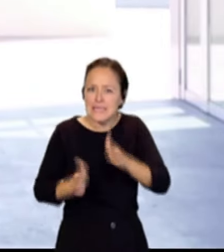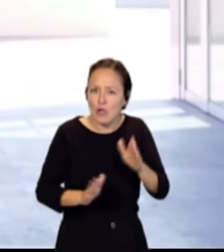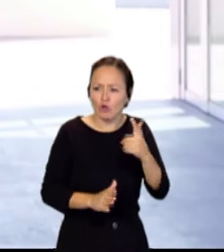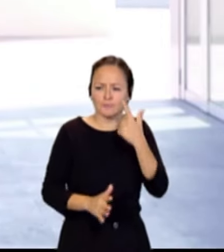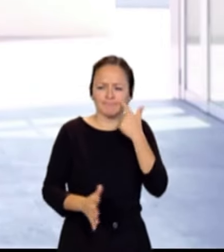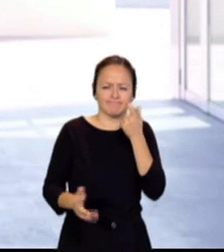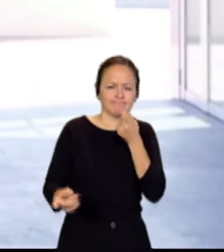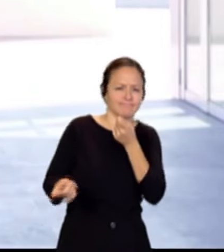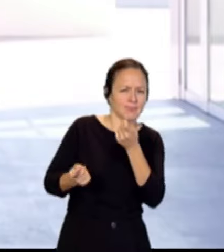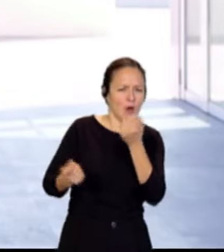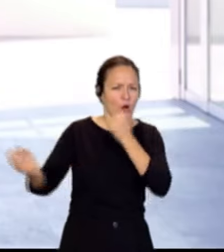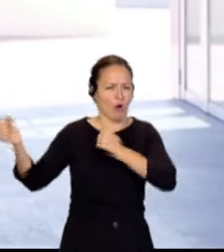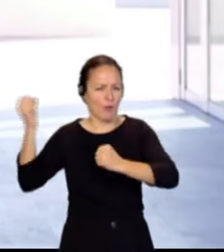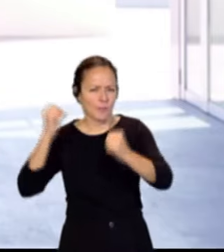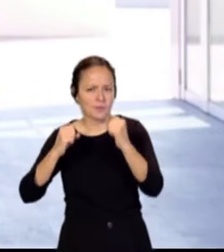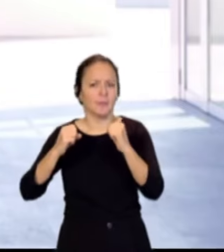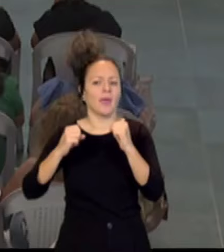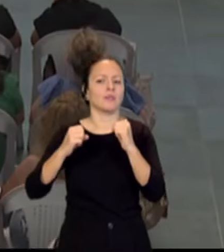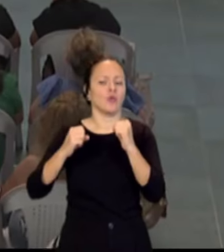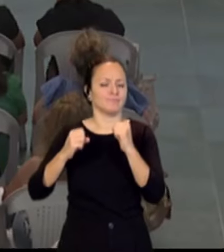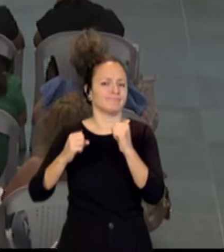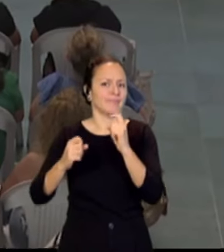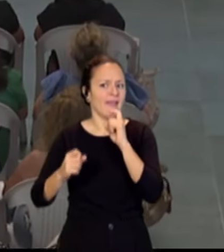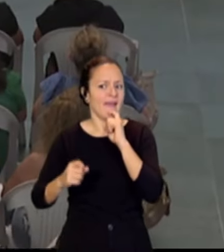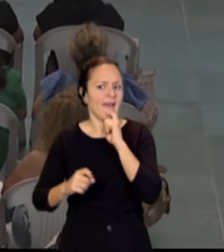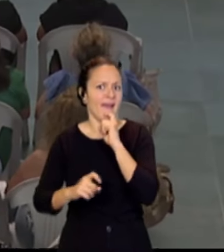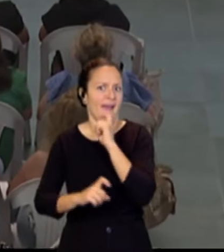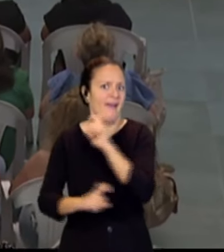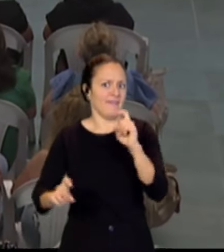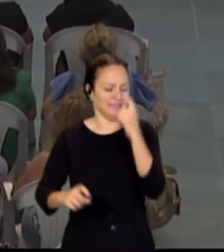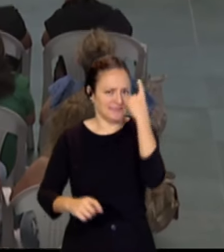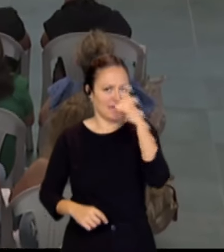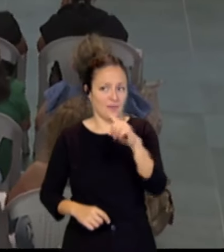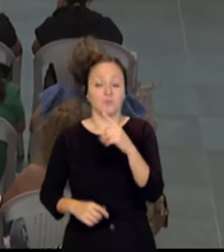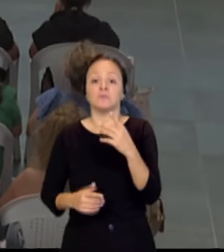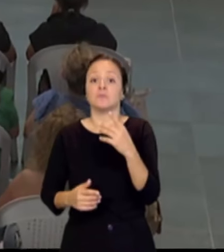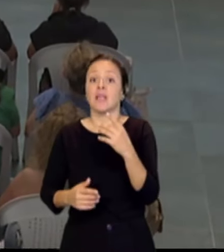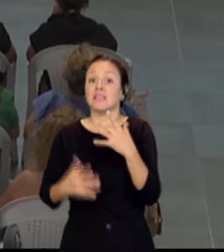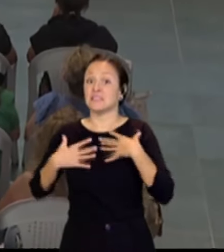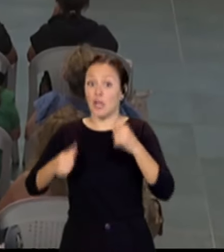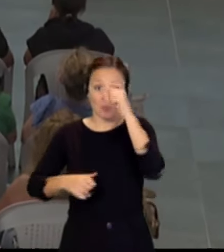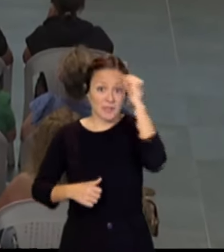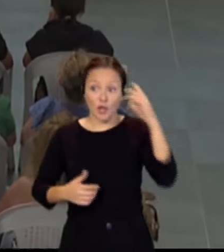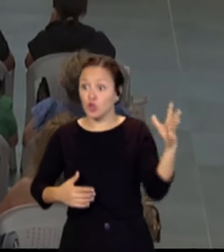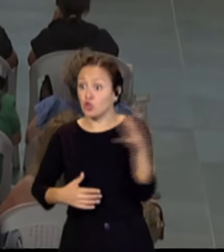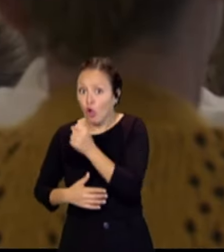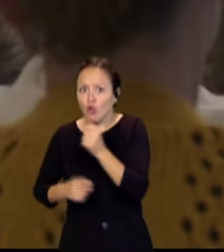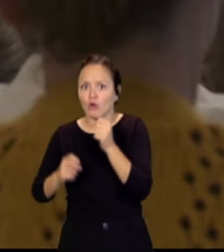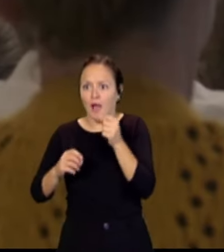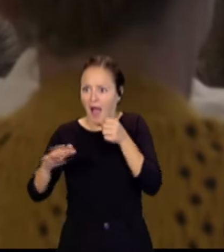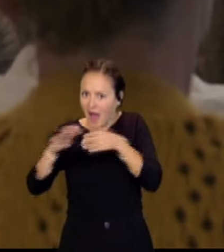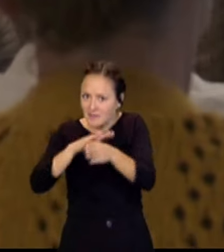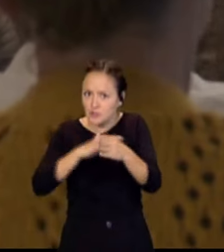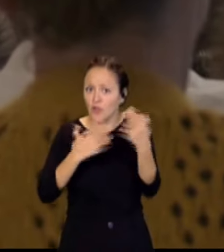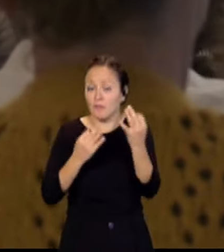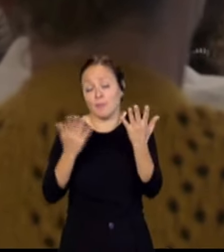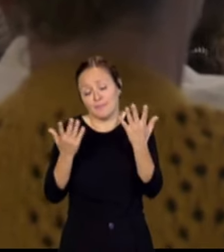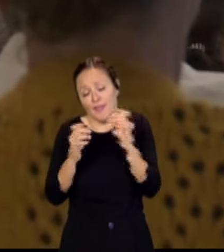eh cuando estén en alerta al final la Salud Mental Debería ser algo a la que todos tengamos acceso sobre todo de manera